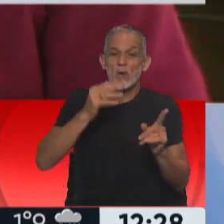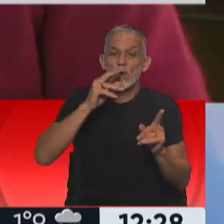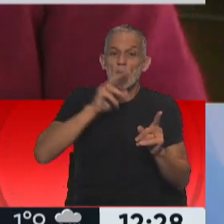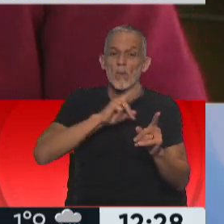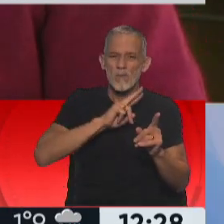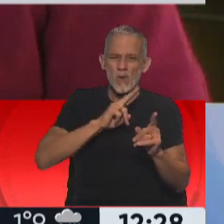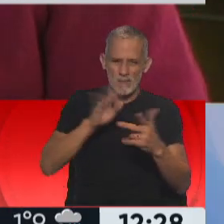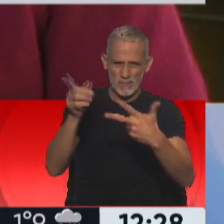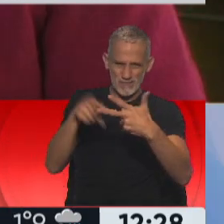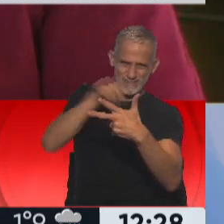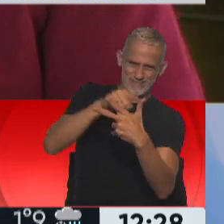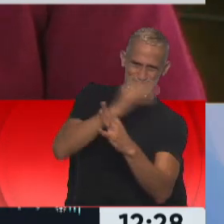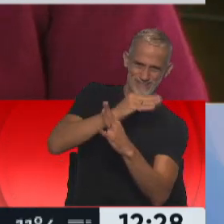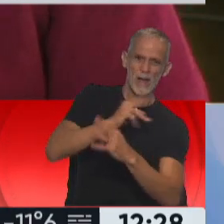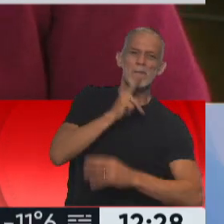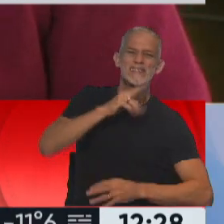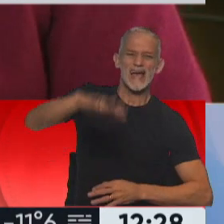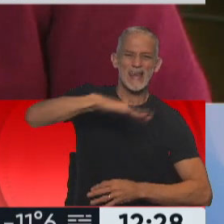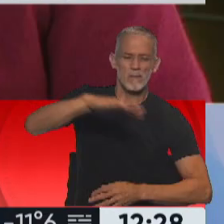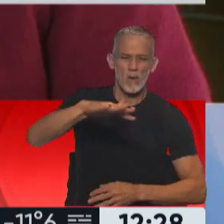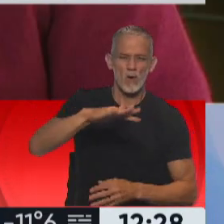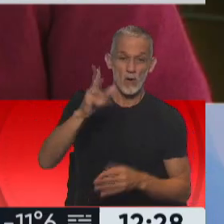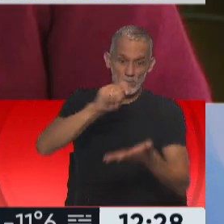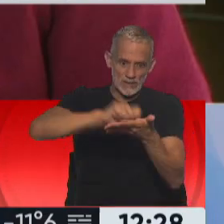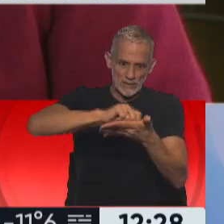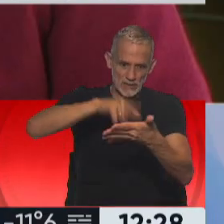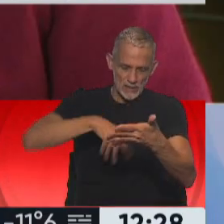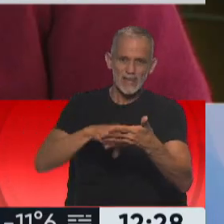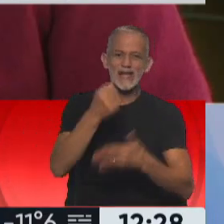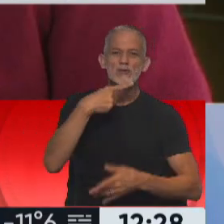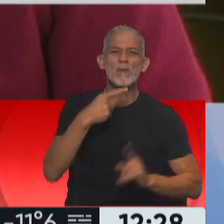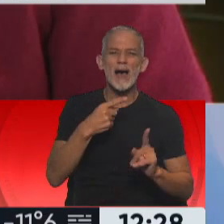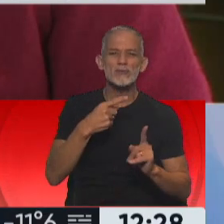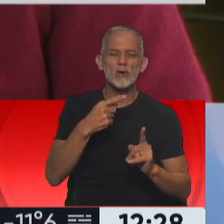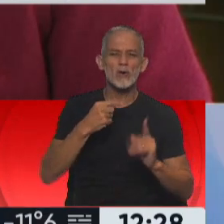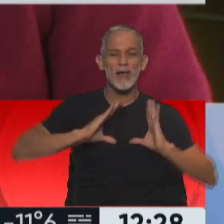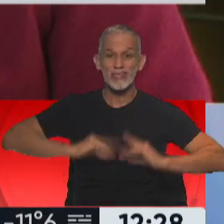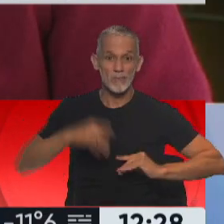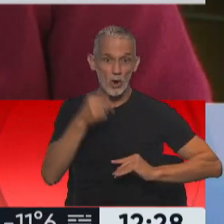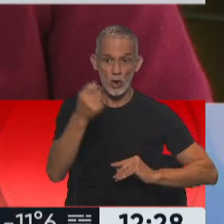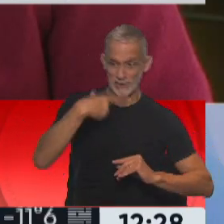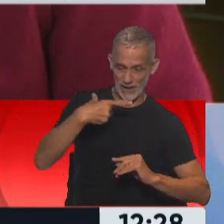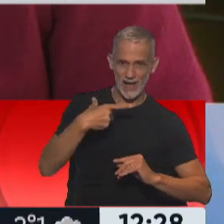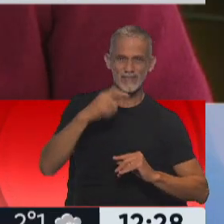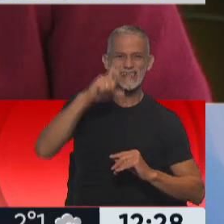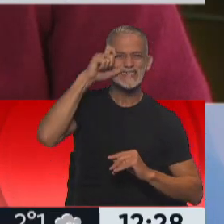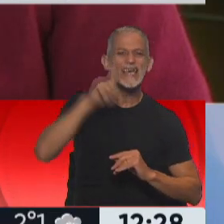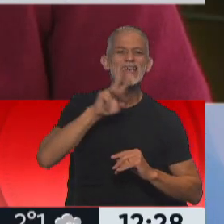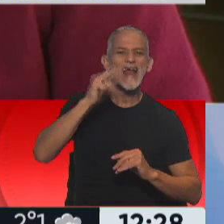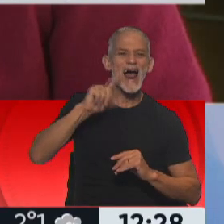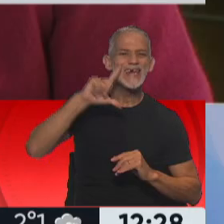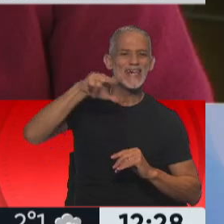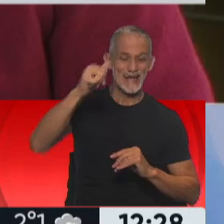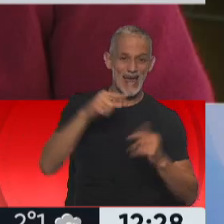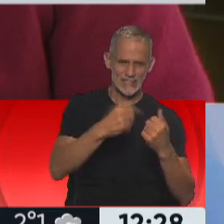mental. Crespo, doctor, esta mujer de Villa Crespo estaba tomando el antidepresivo, la sertralina, pero había dejado